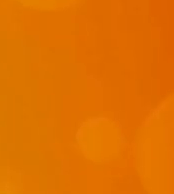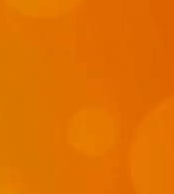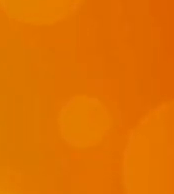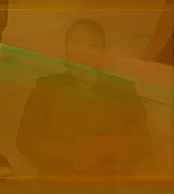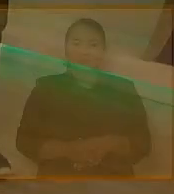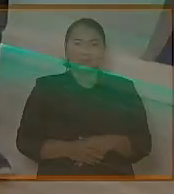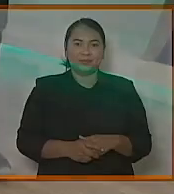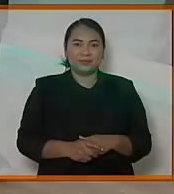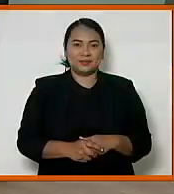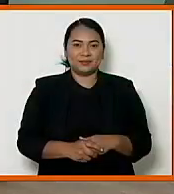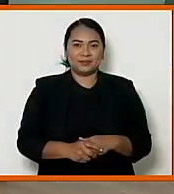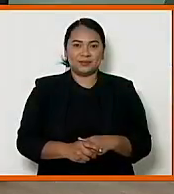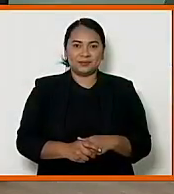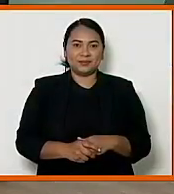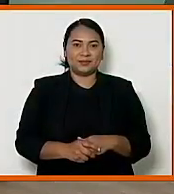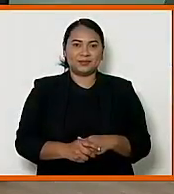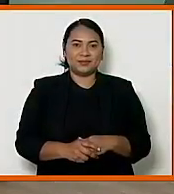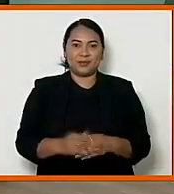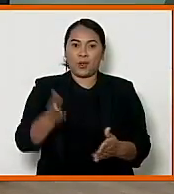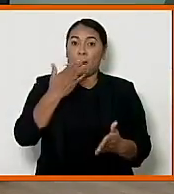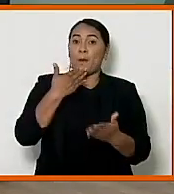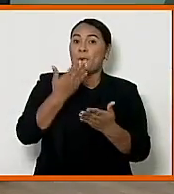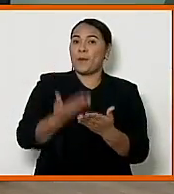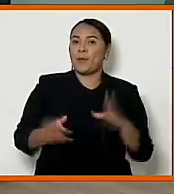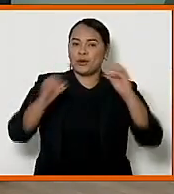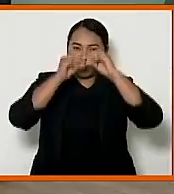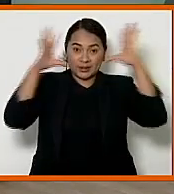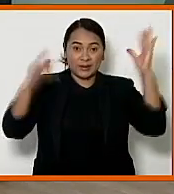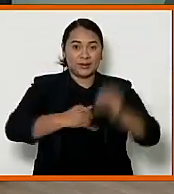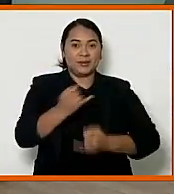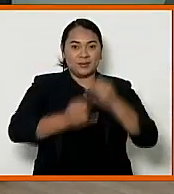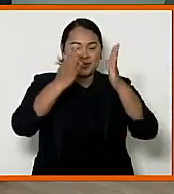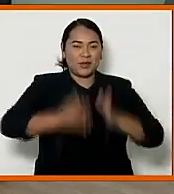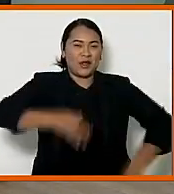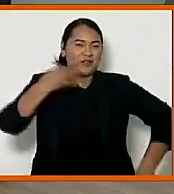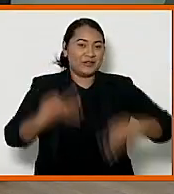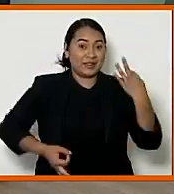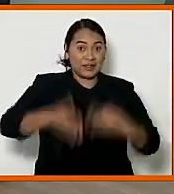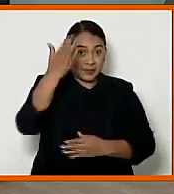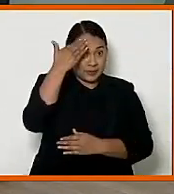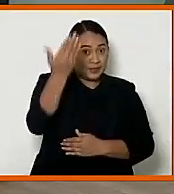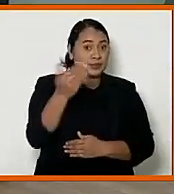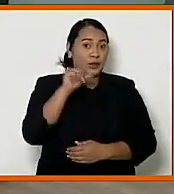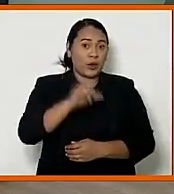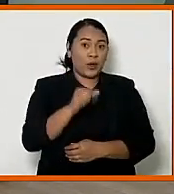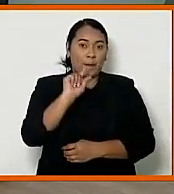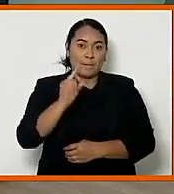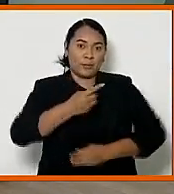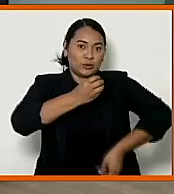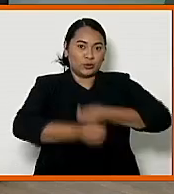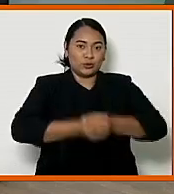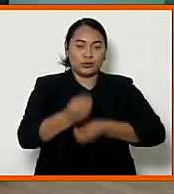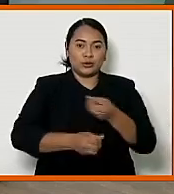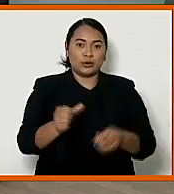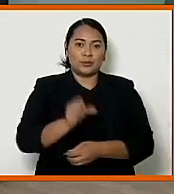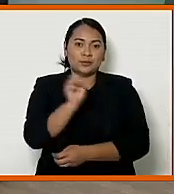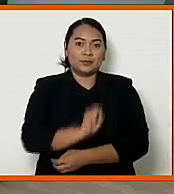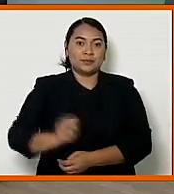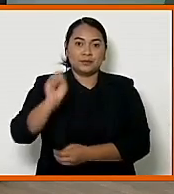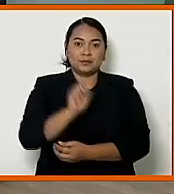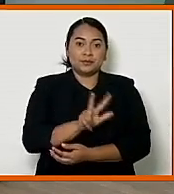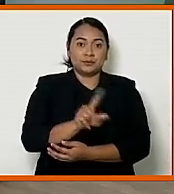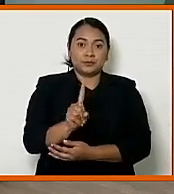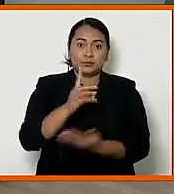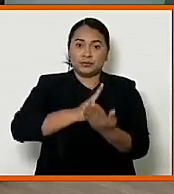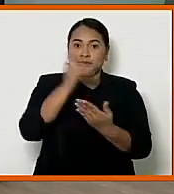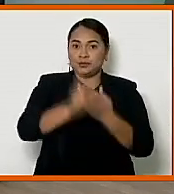vida. Muy buenos días, queridos jugadores. Qué alegría poderlos saludar en nuestro primer sorteo de hoy, sábado 31 de diciembre del